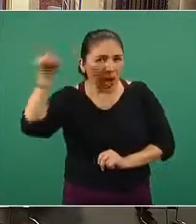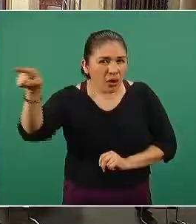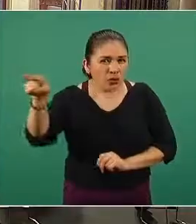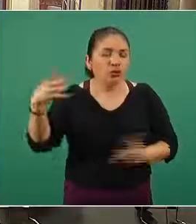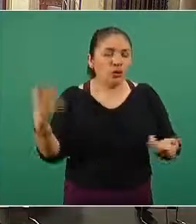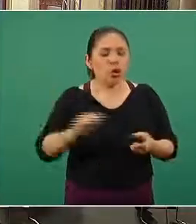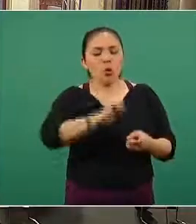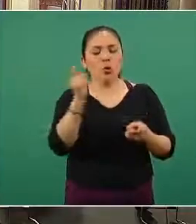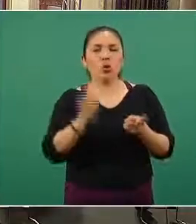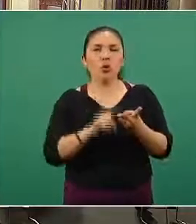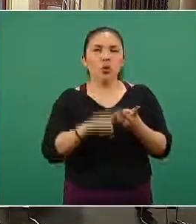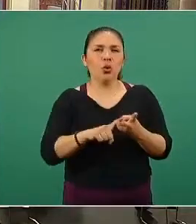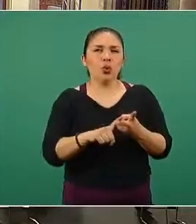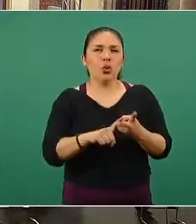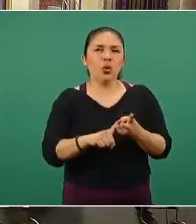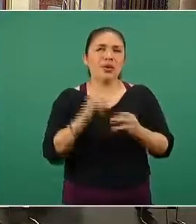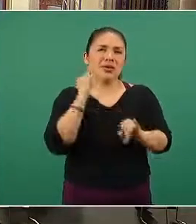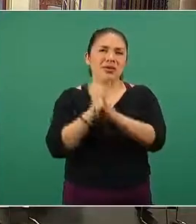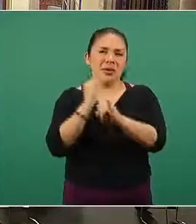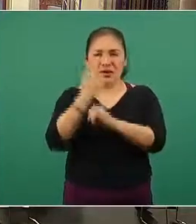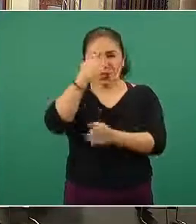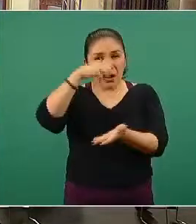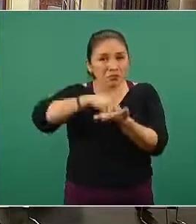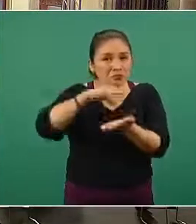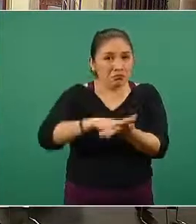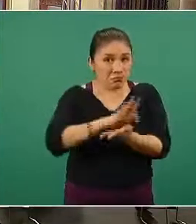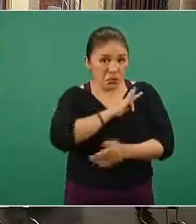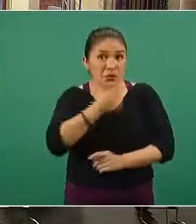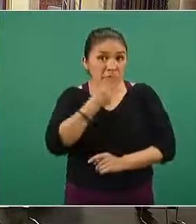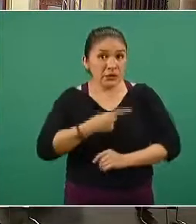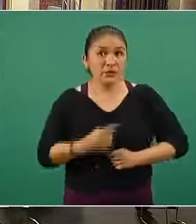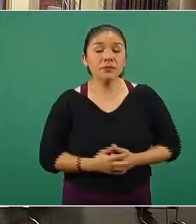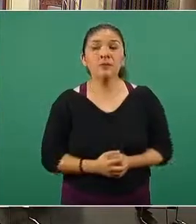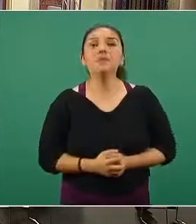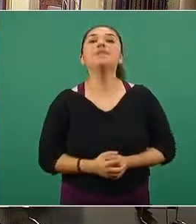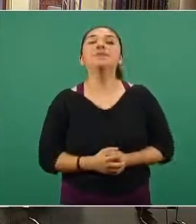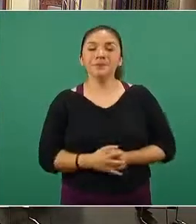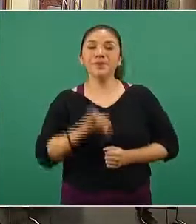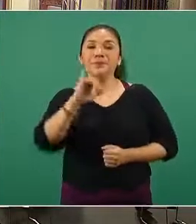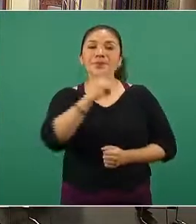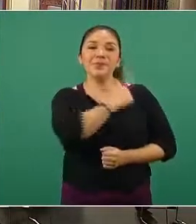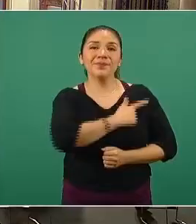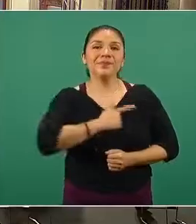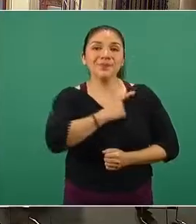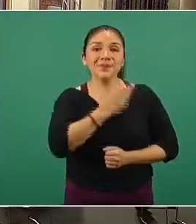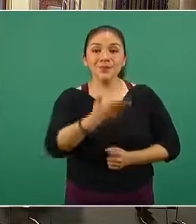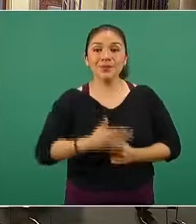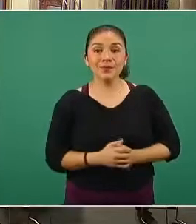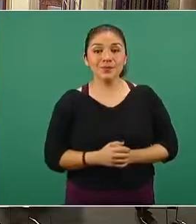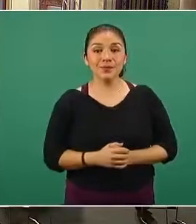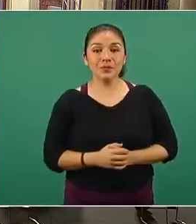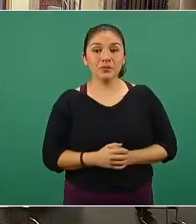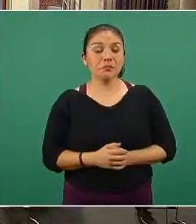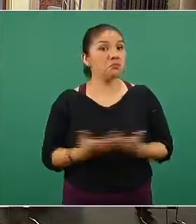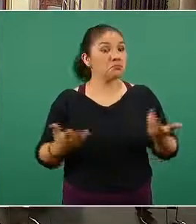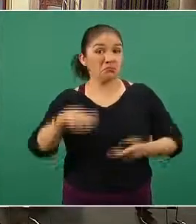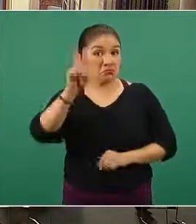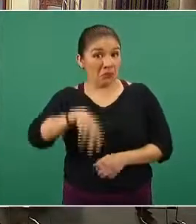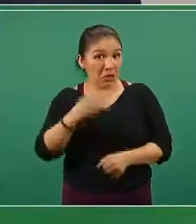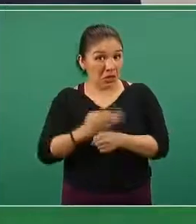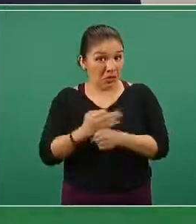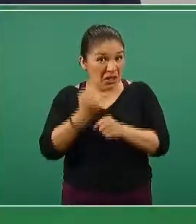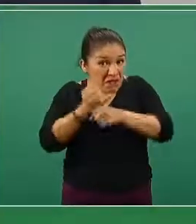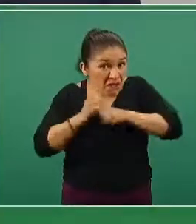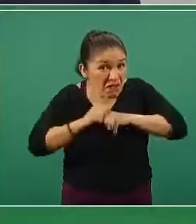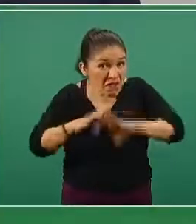y con la plataforma para el registro. Sí, con mucho gusto. No tenemos la